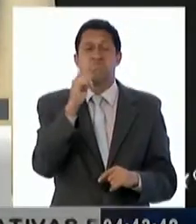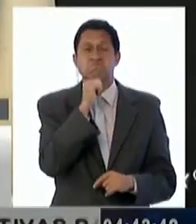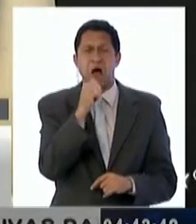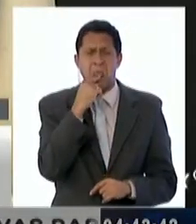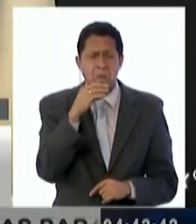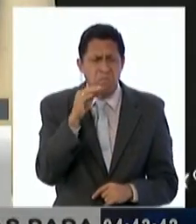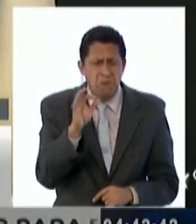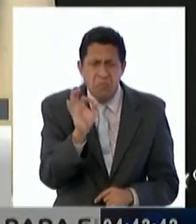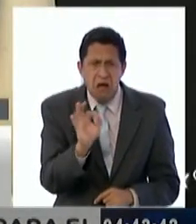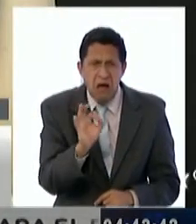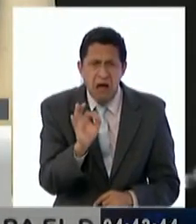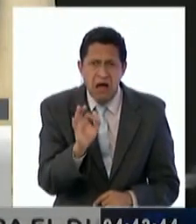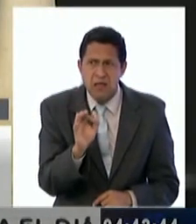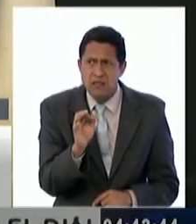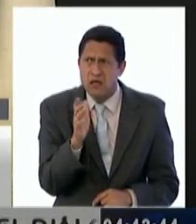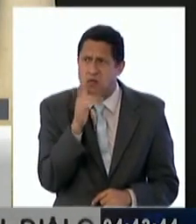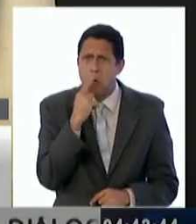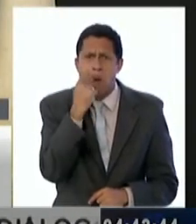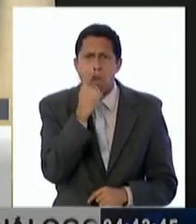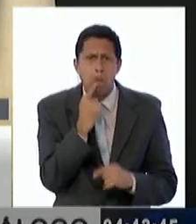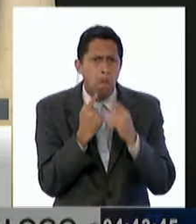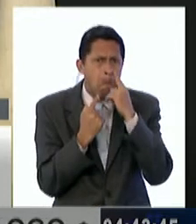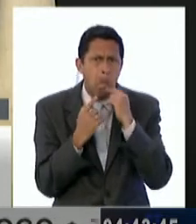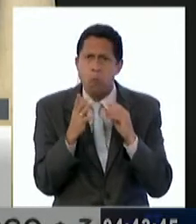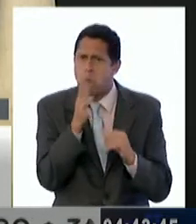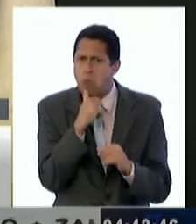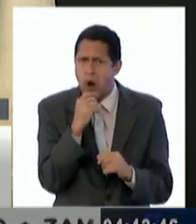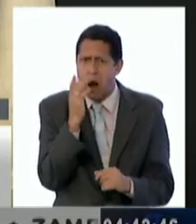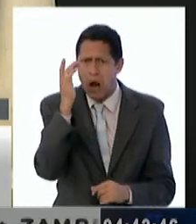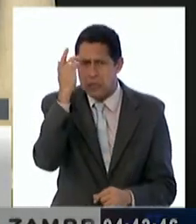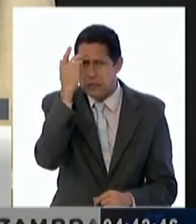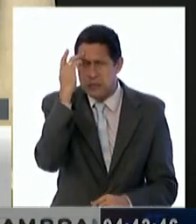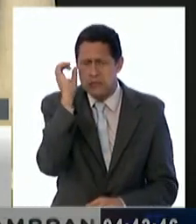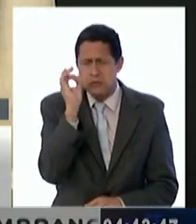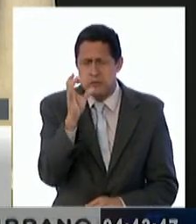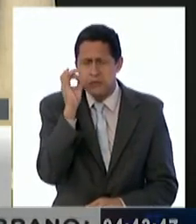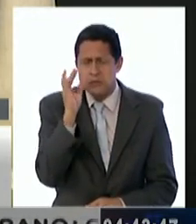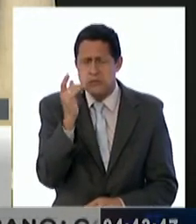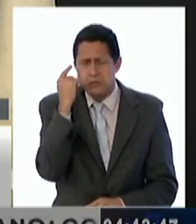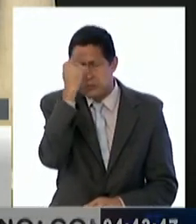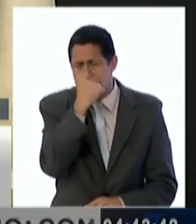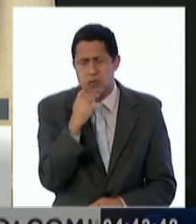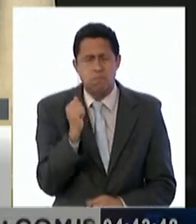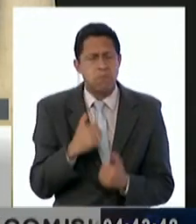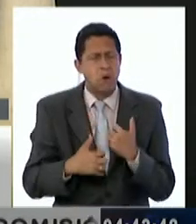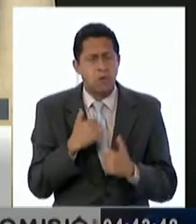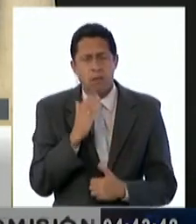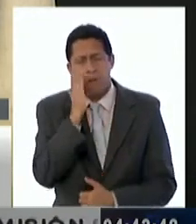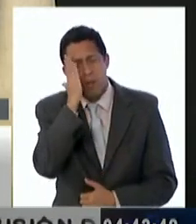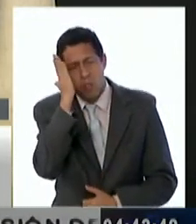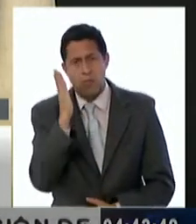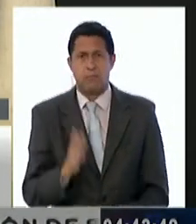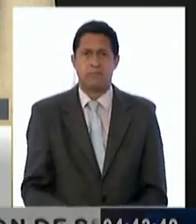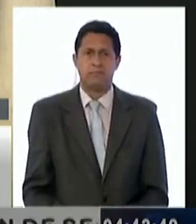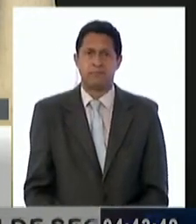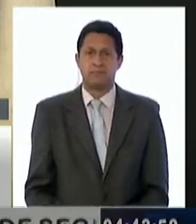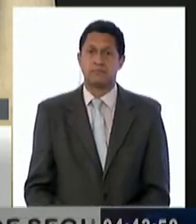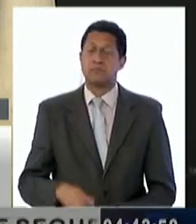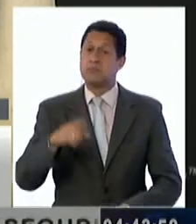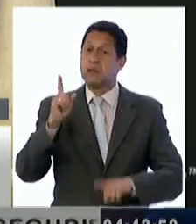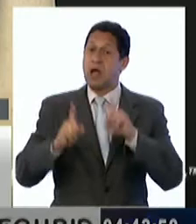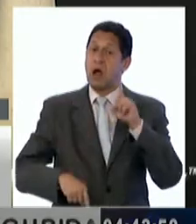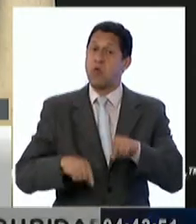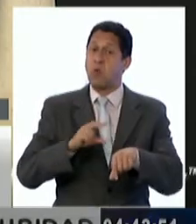gusto ausencia de producción de moco dolor facial y problemas para conciliar el sueño algunos